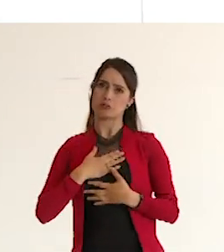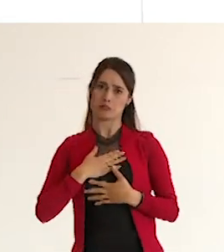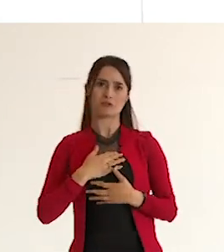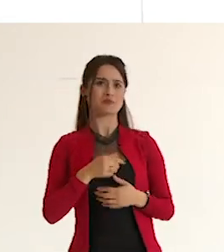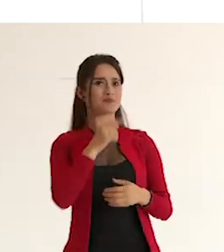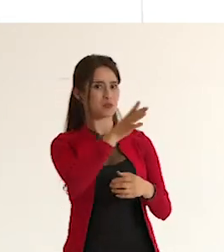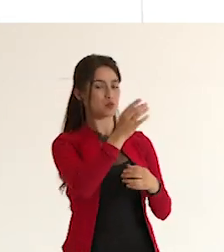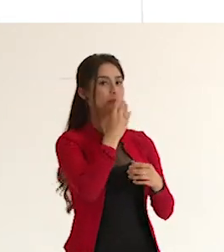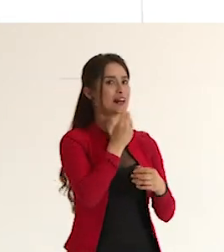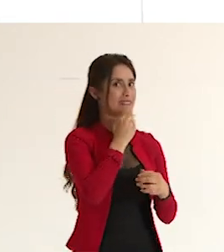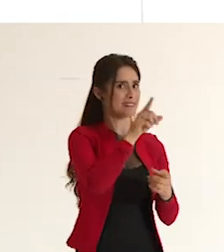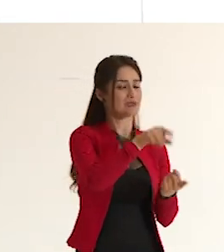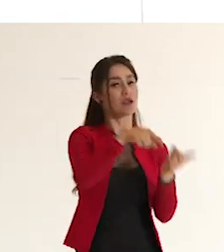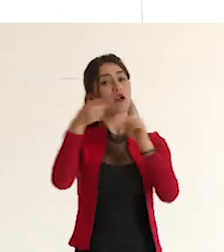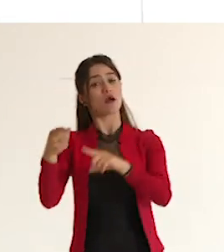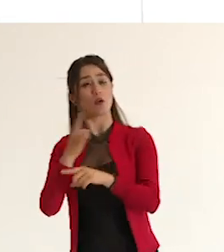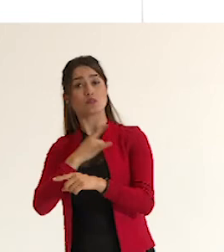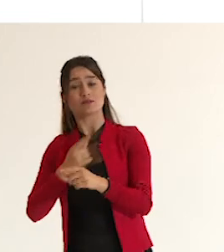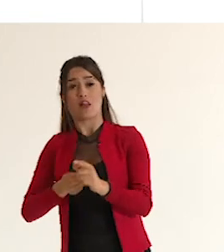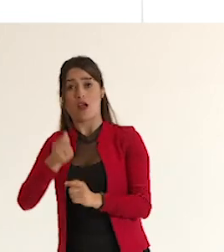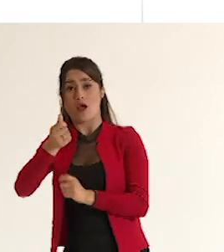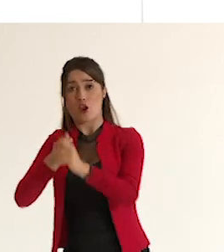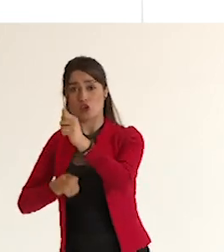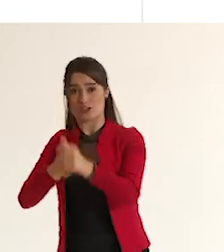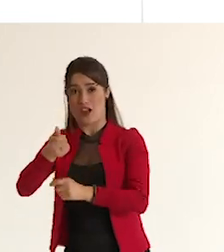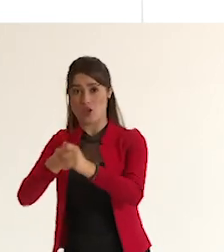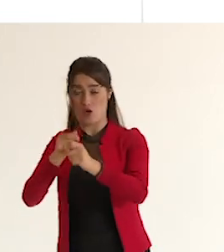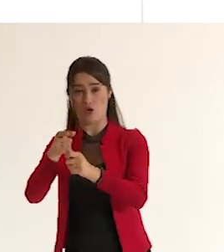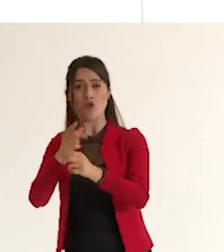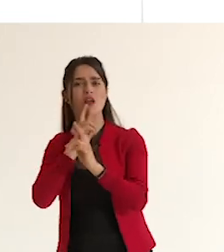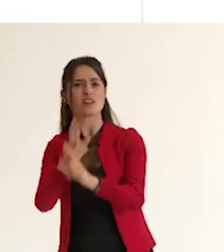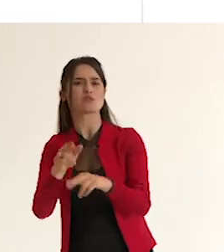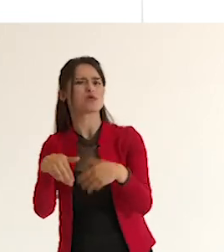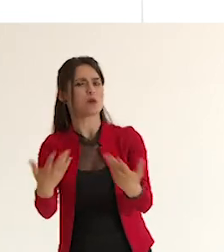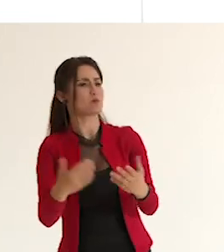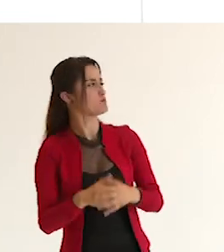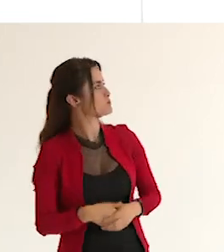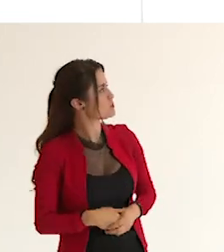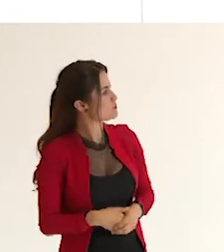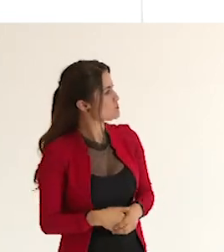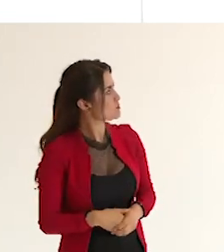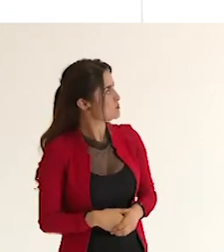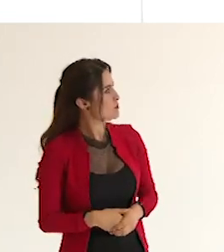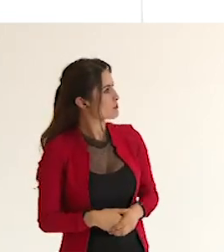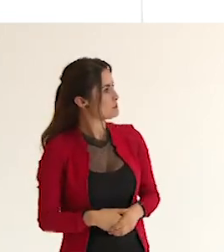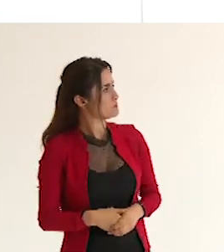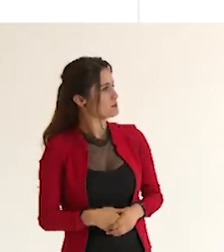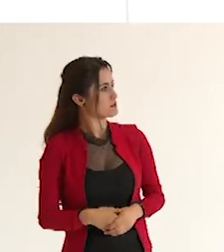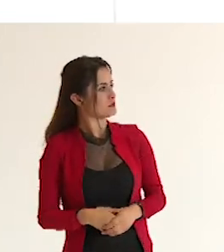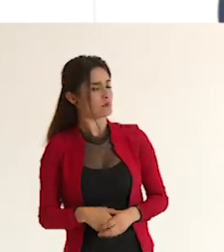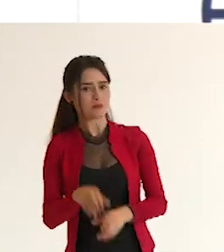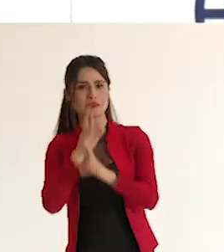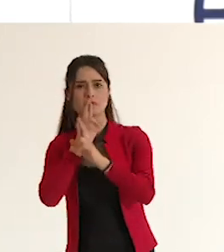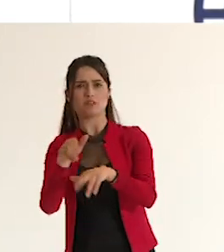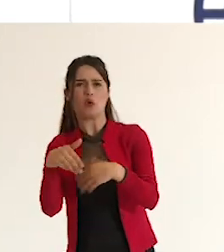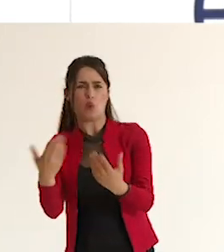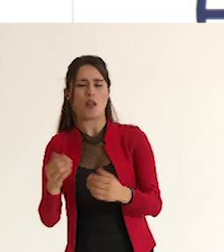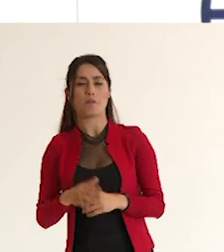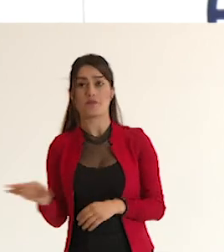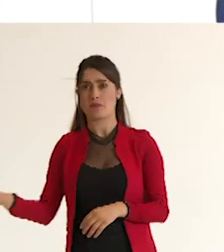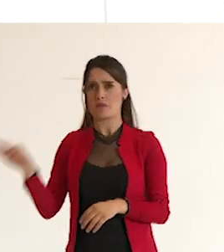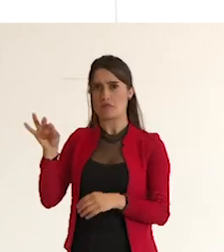rosario a la misma pregunta esto es una pregunta respuesta a cualquiera no es una representativo ni nada por el estilo